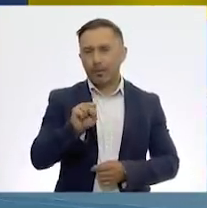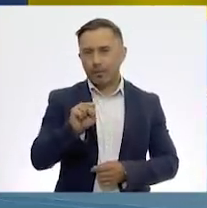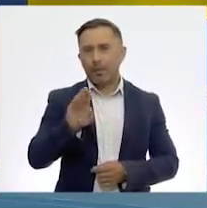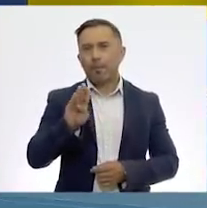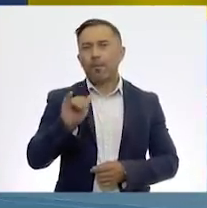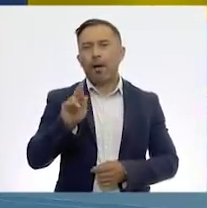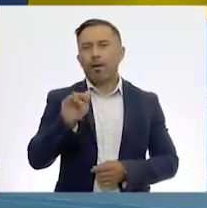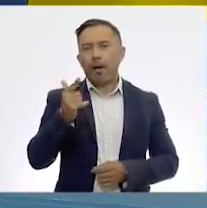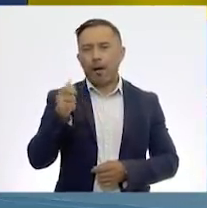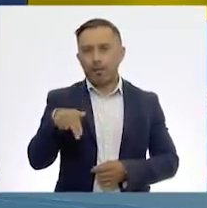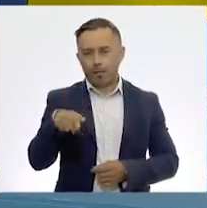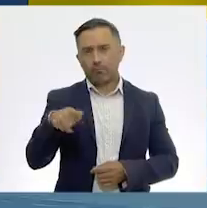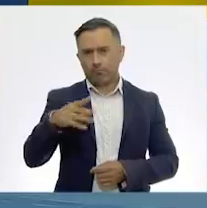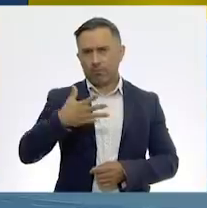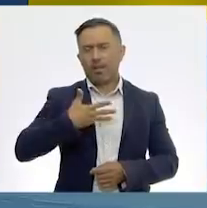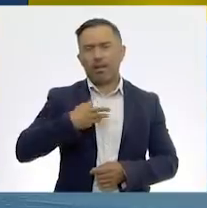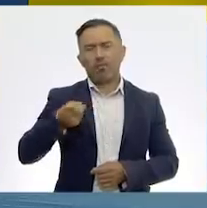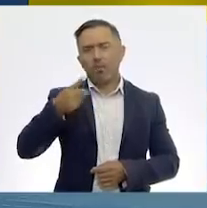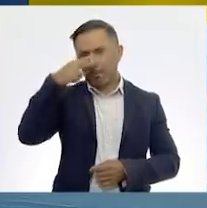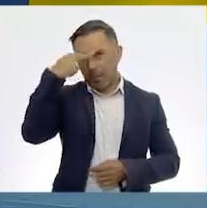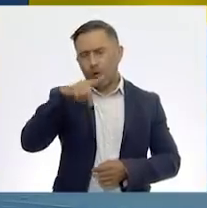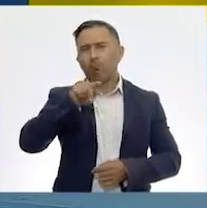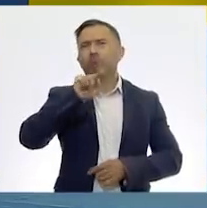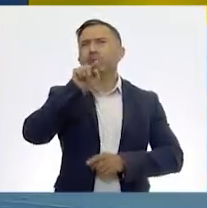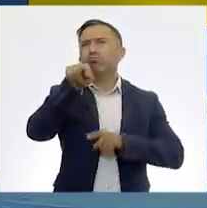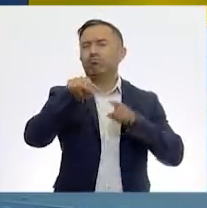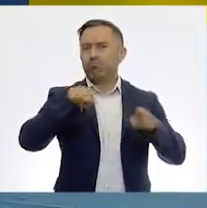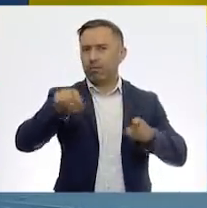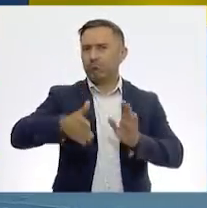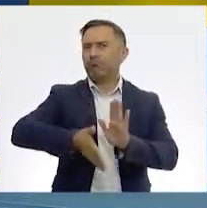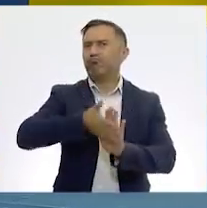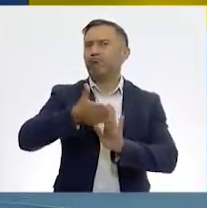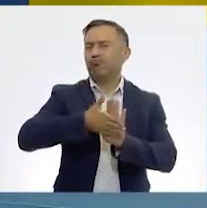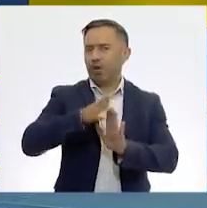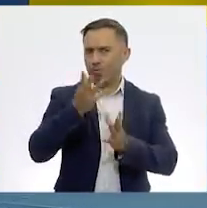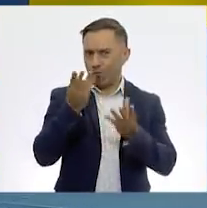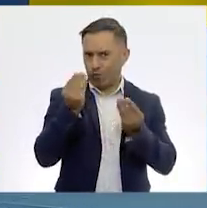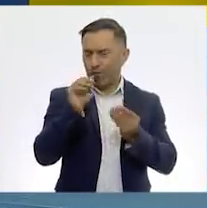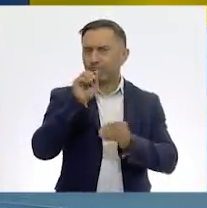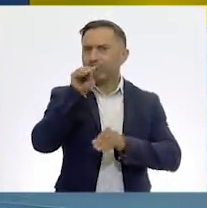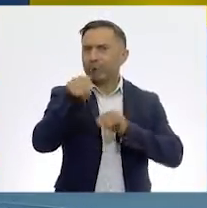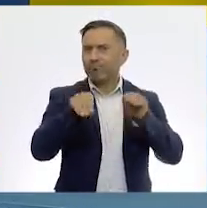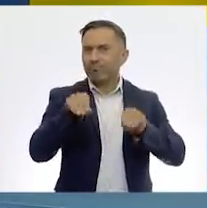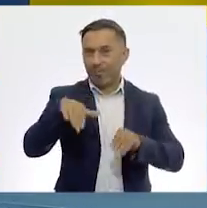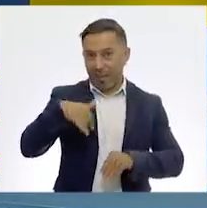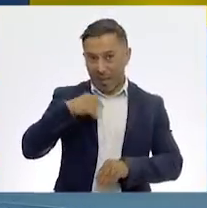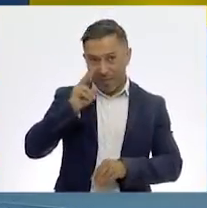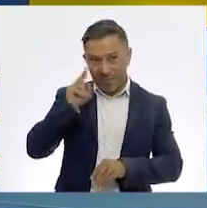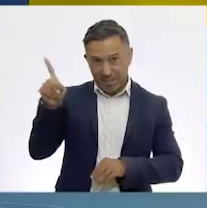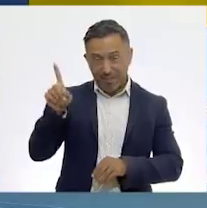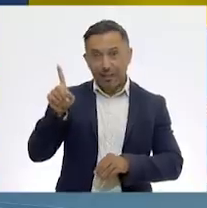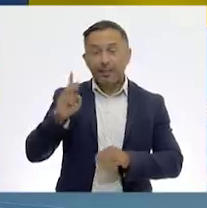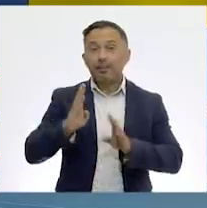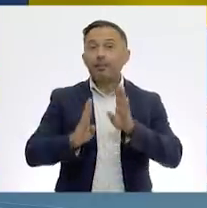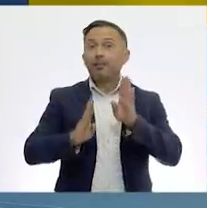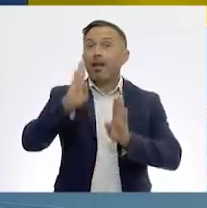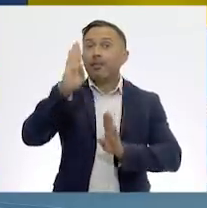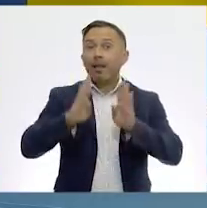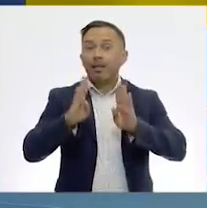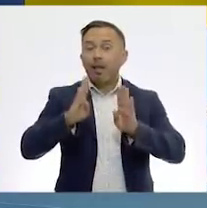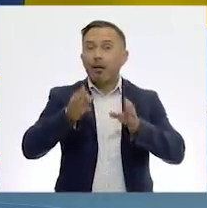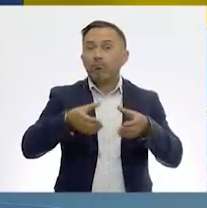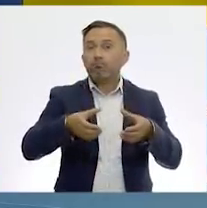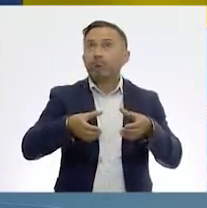en distintas partes del país y pues como pudimos ver en las torres de satélite es justo una de sus obras